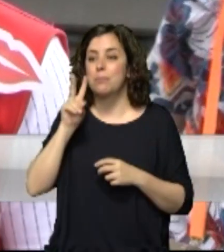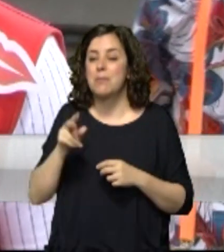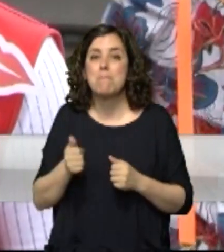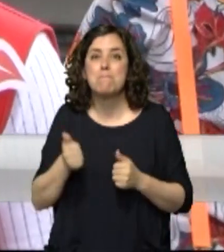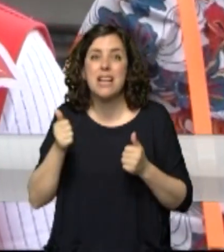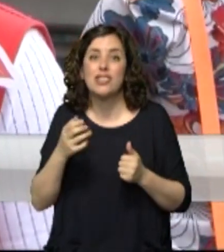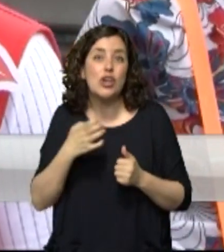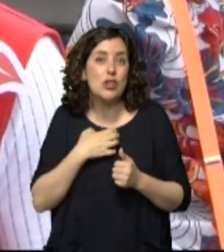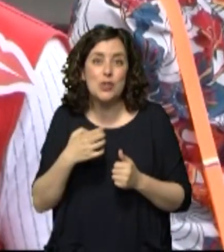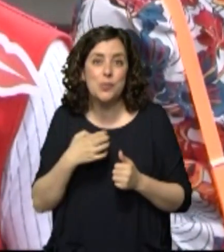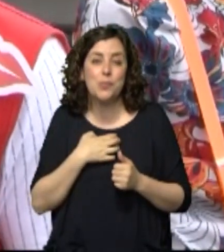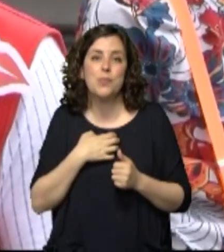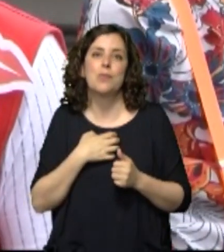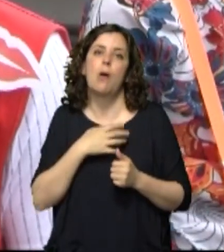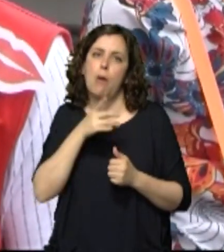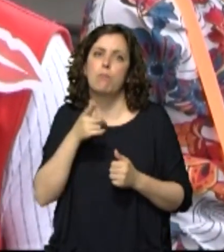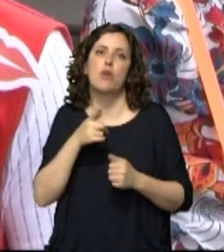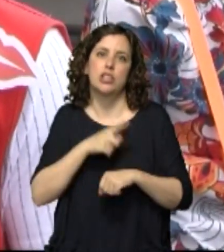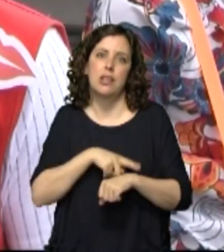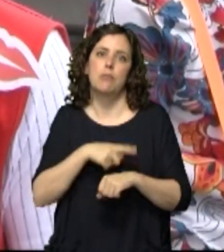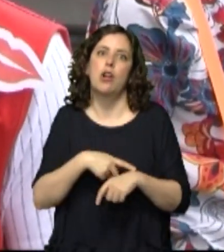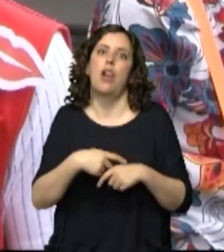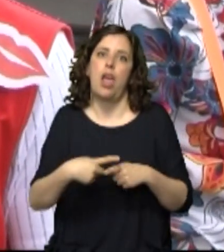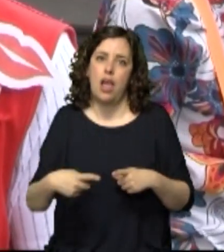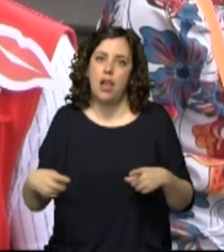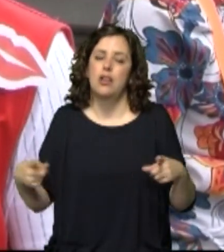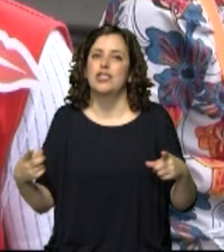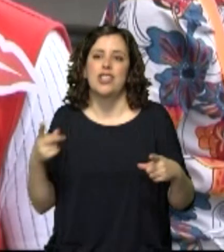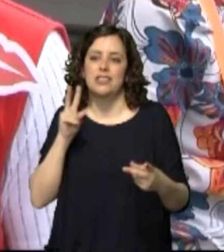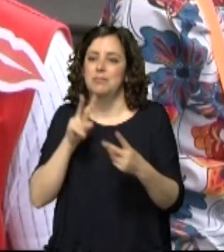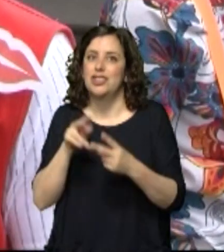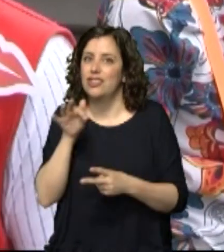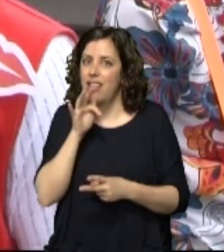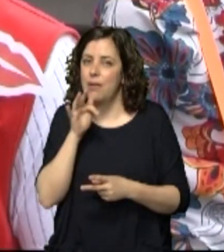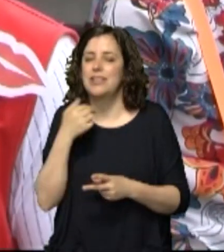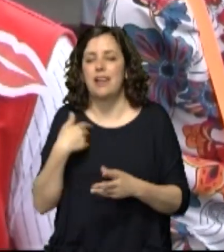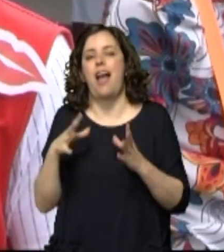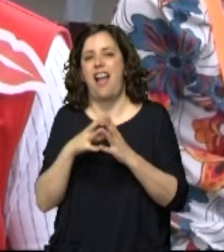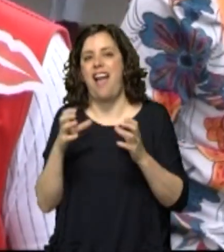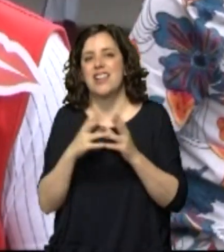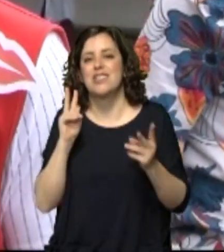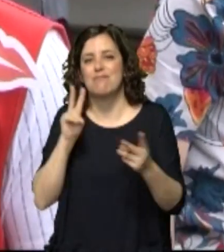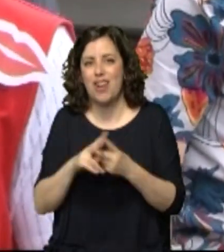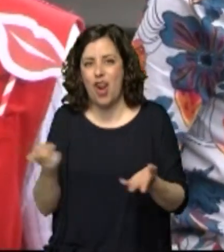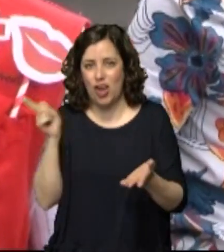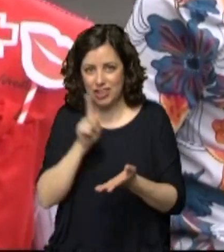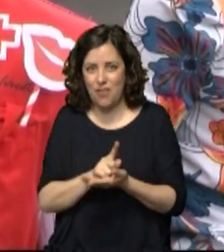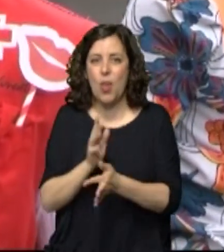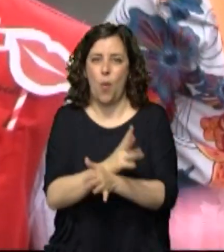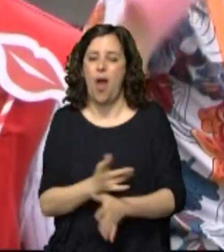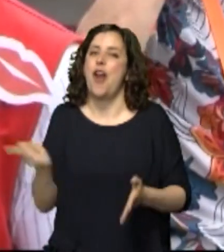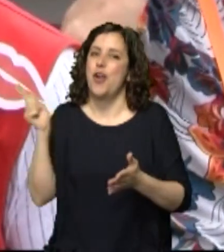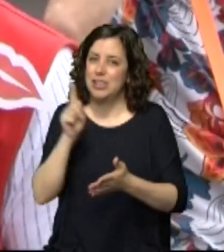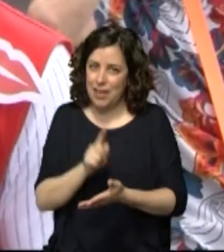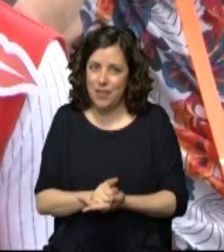muchos de ellos de largas estancias, que están aquí mucho tiempo y no les ves. Entonces tienes ganas de volver a verles, volver a estar con ellos, volver a jugar con ellos. Que muchas veces